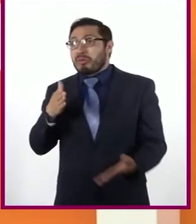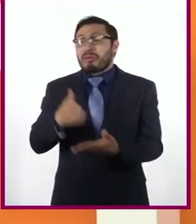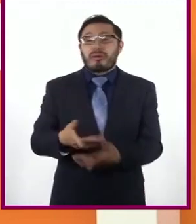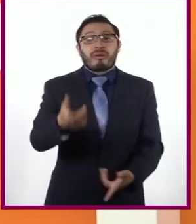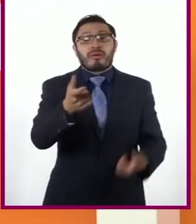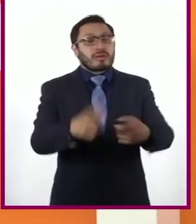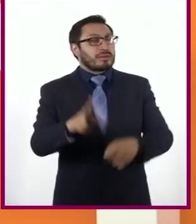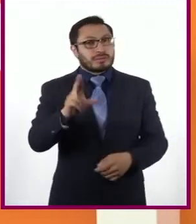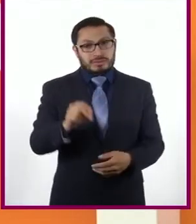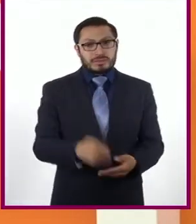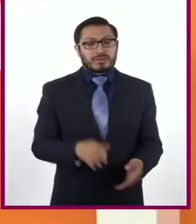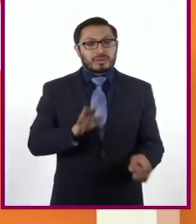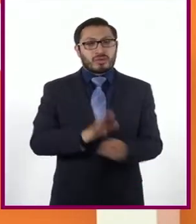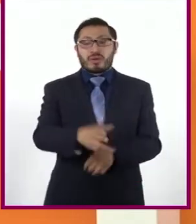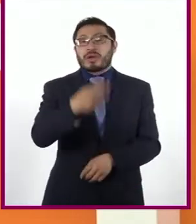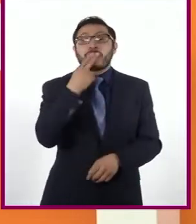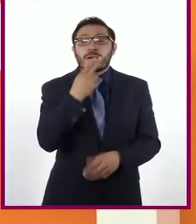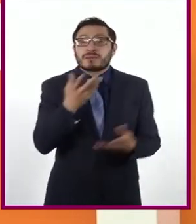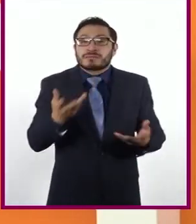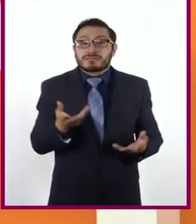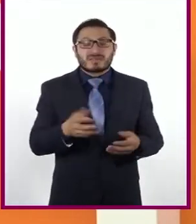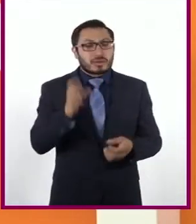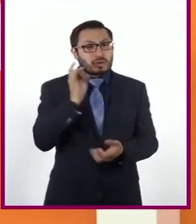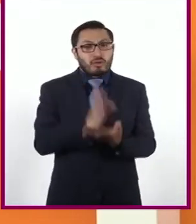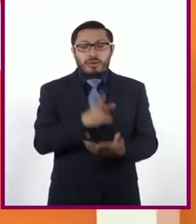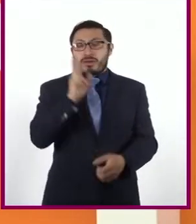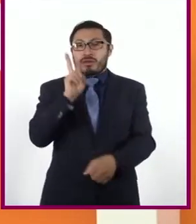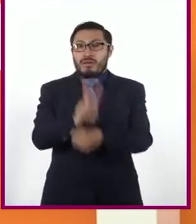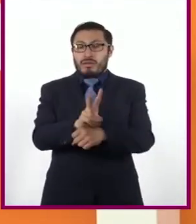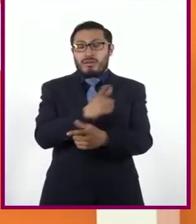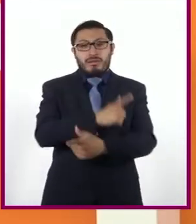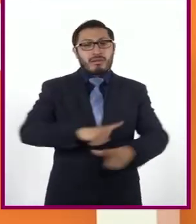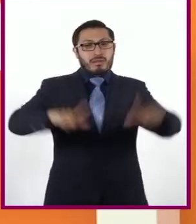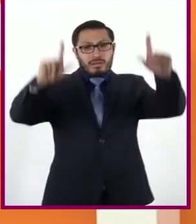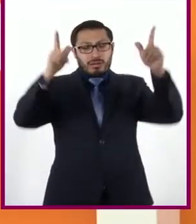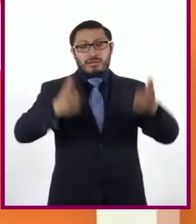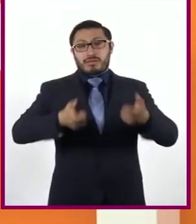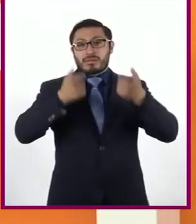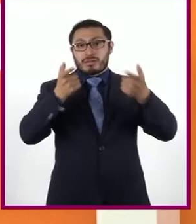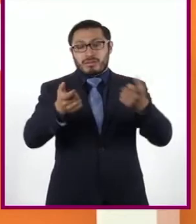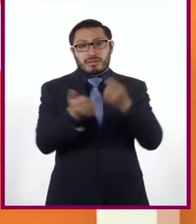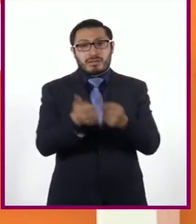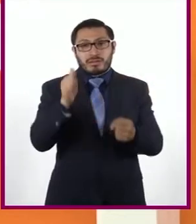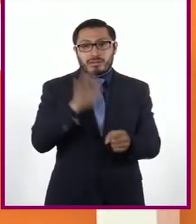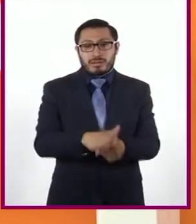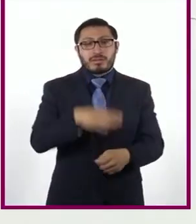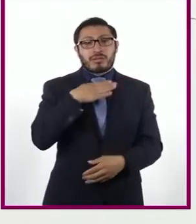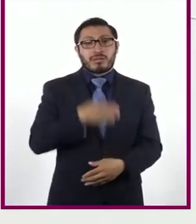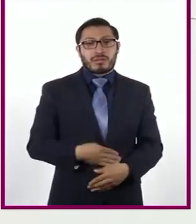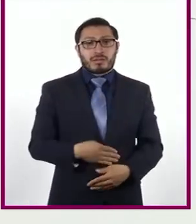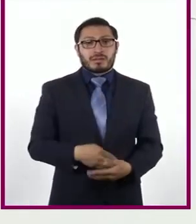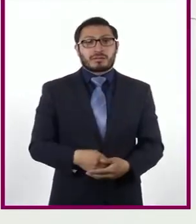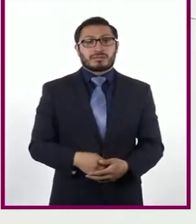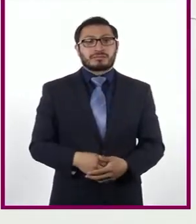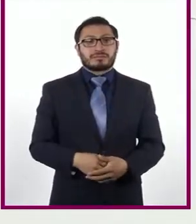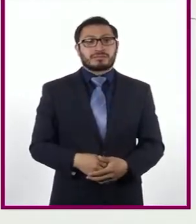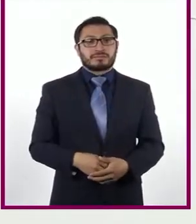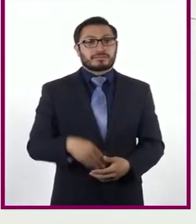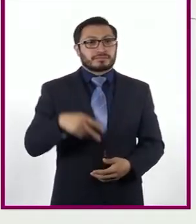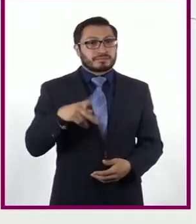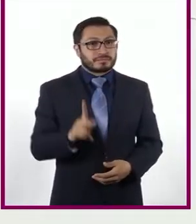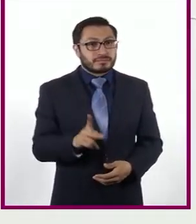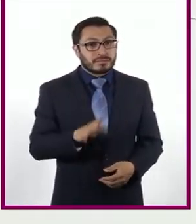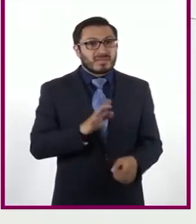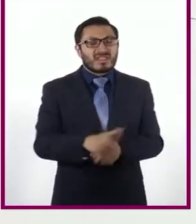Su función principal es tan solo vigilar la libertad económica y administrar la justicia. Pero